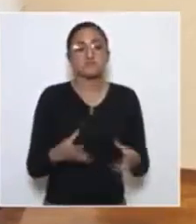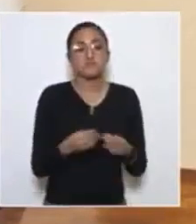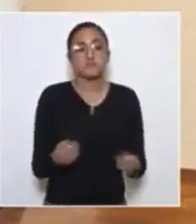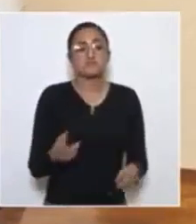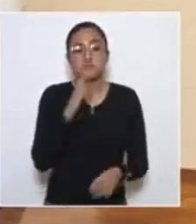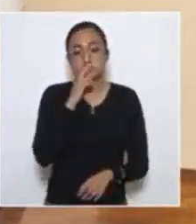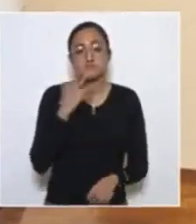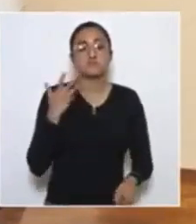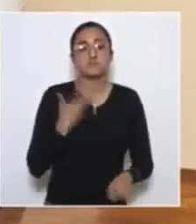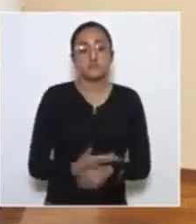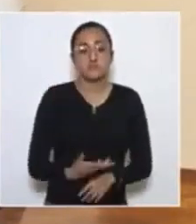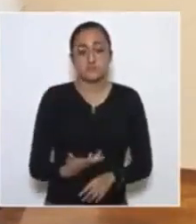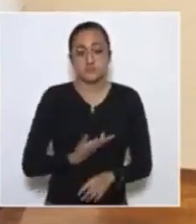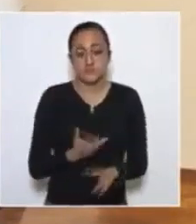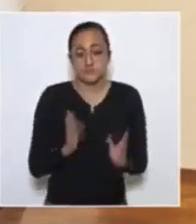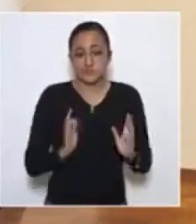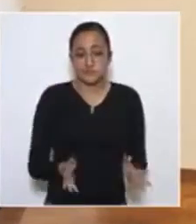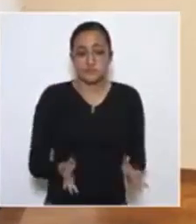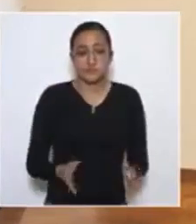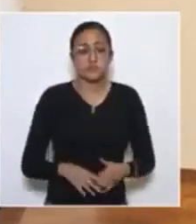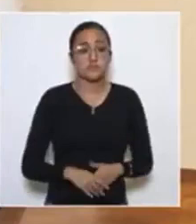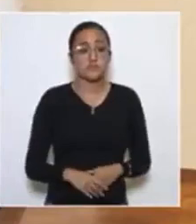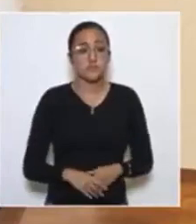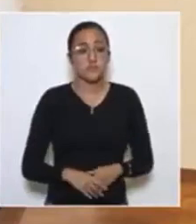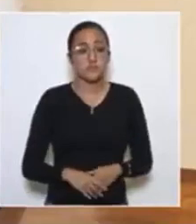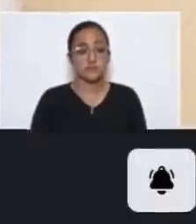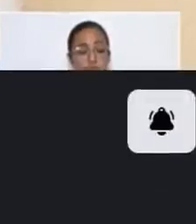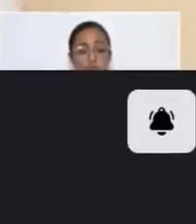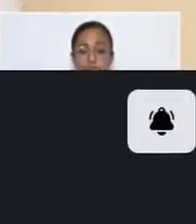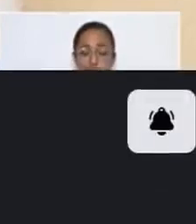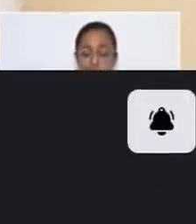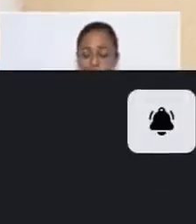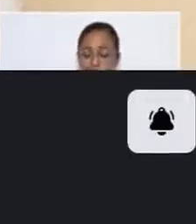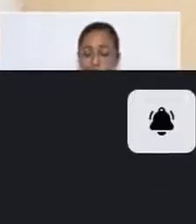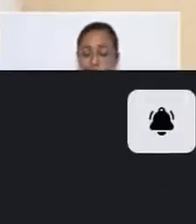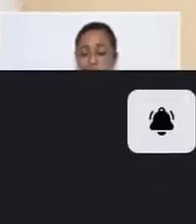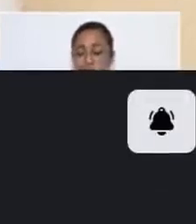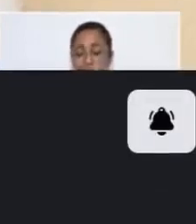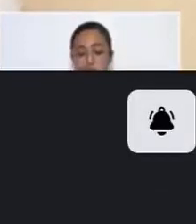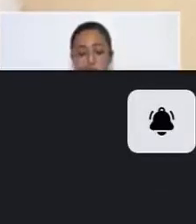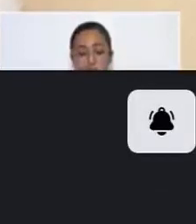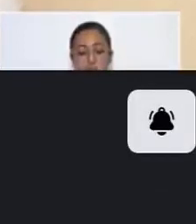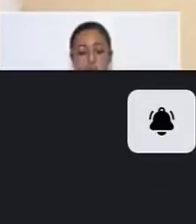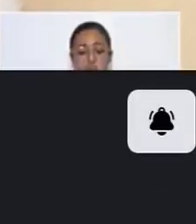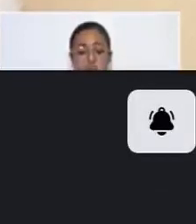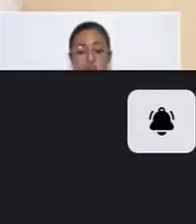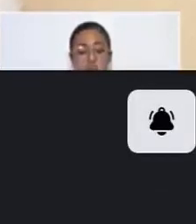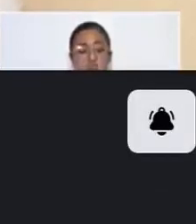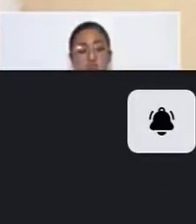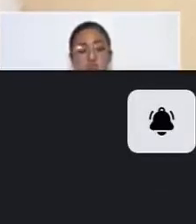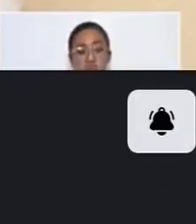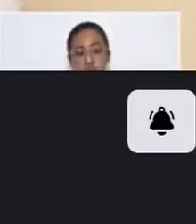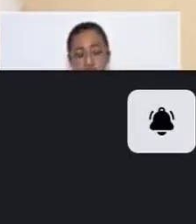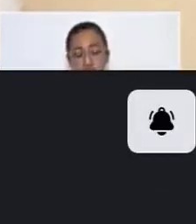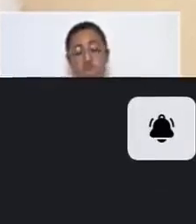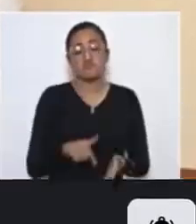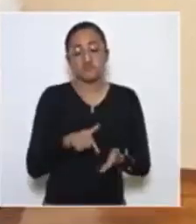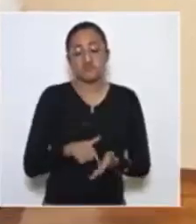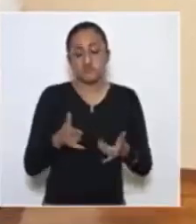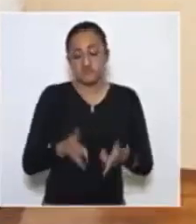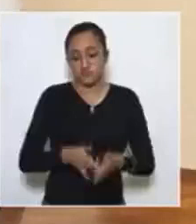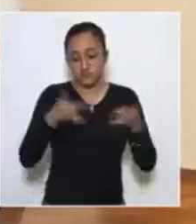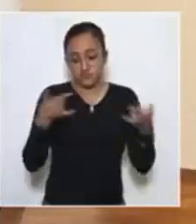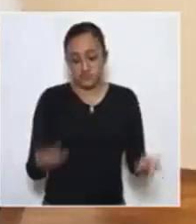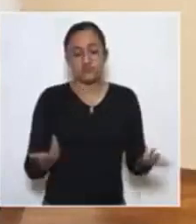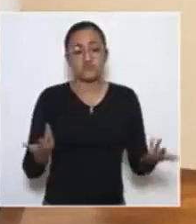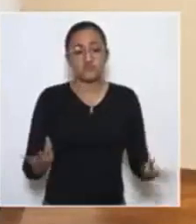las responsabilidades, ¿sí? De los daños que se provocaron a monumentos históricos, ¿sí? Así